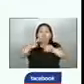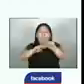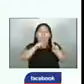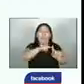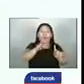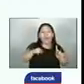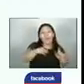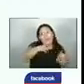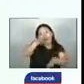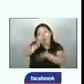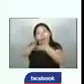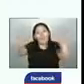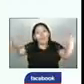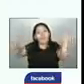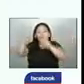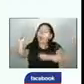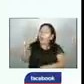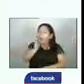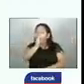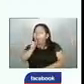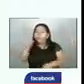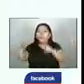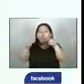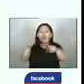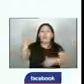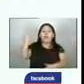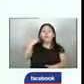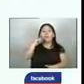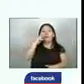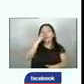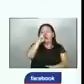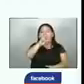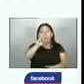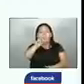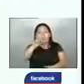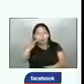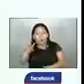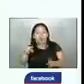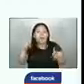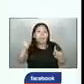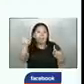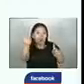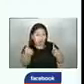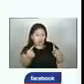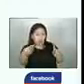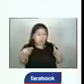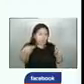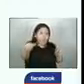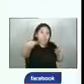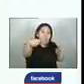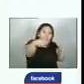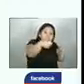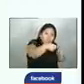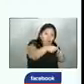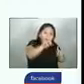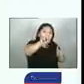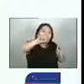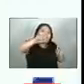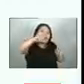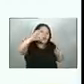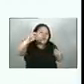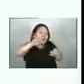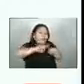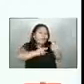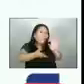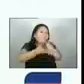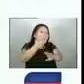presentarse en una fiesta de cumpleaños en junio del 2022. Además, la víctima entregó personalmente otros mil dólares.